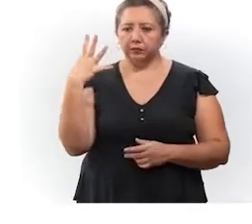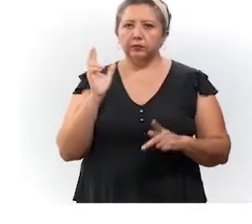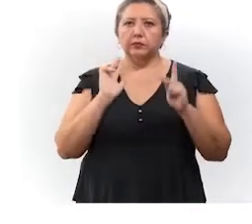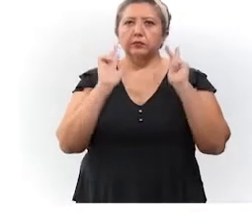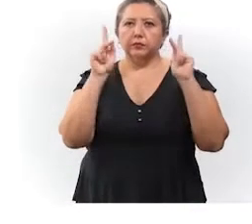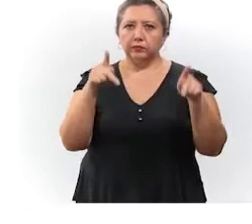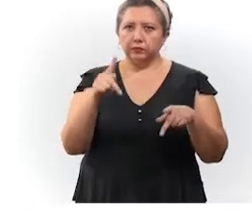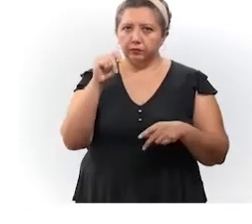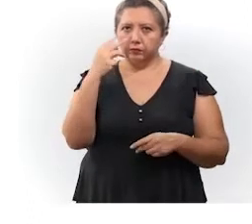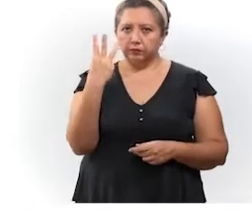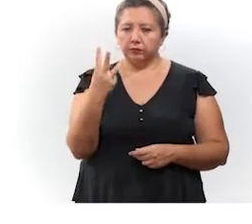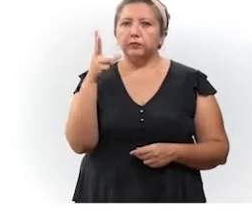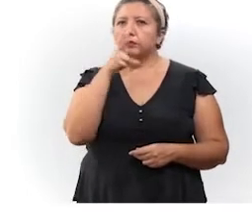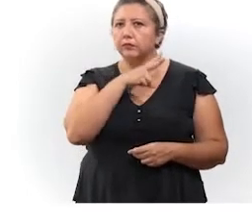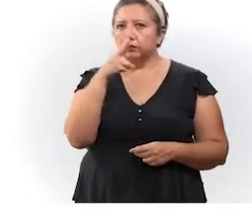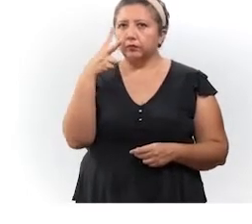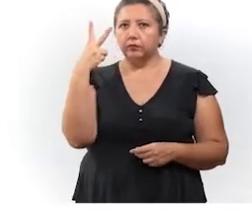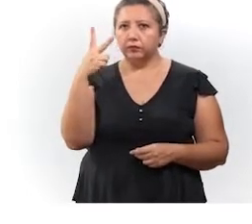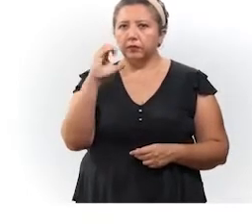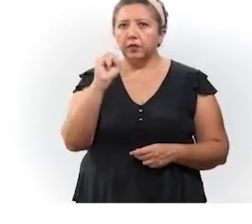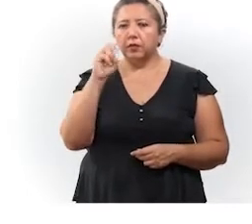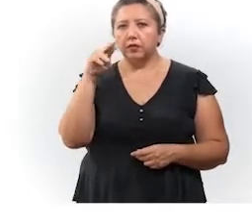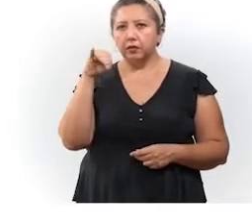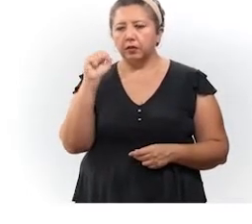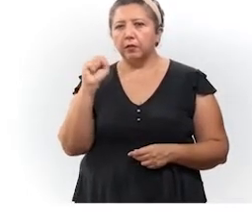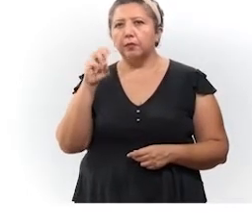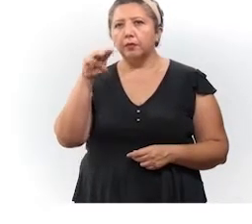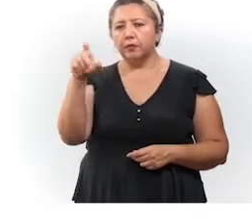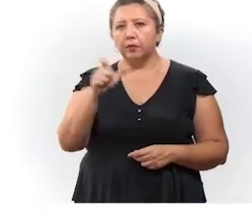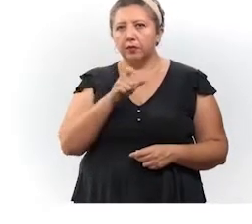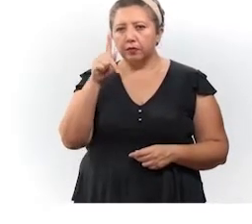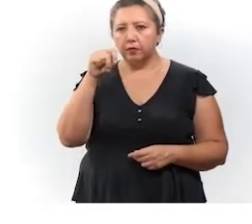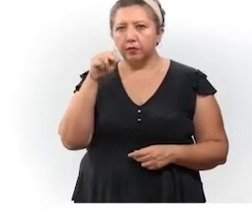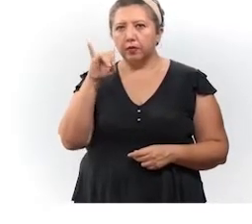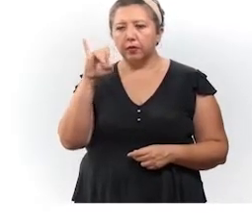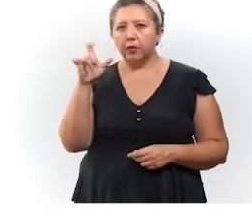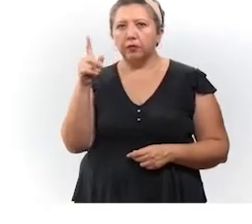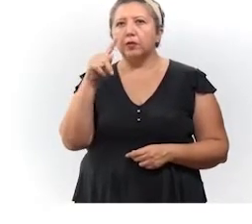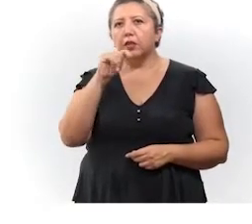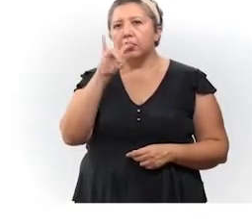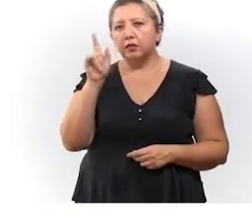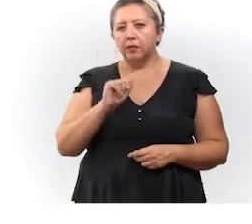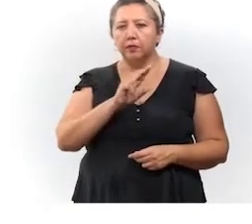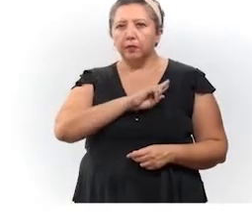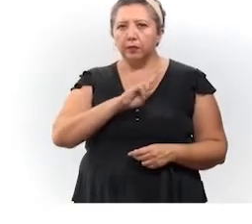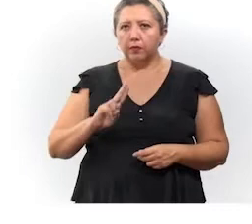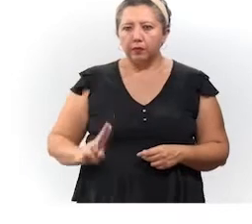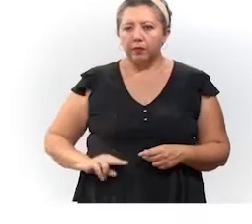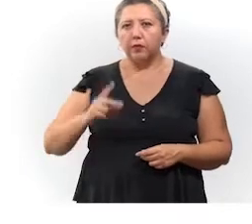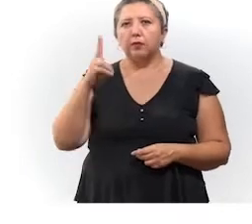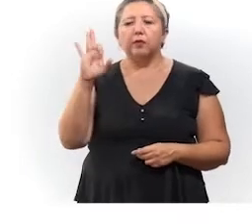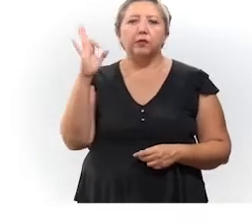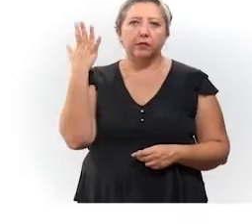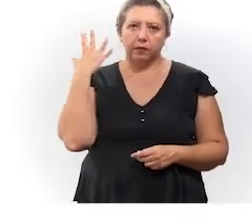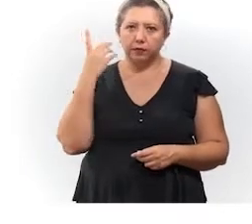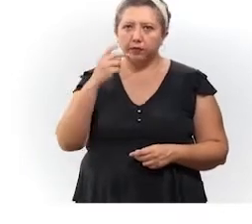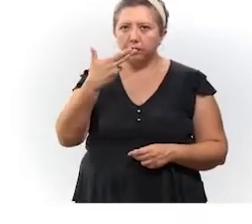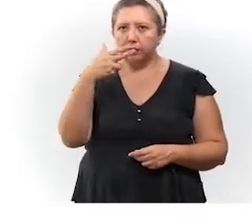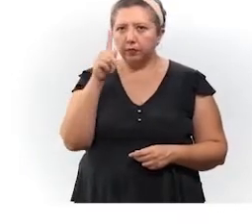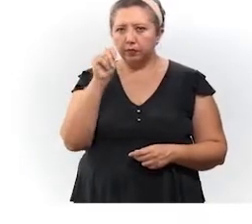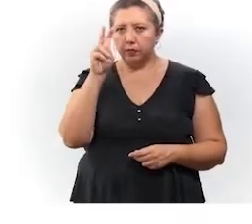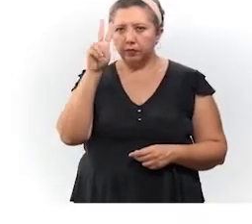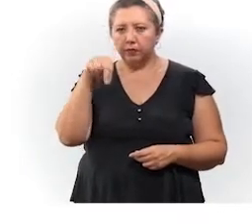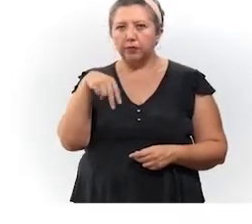en Progreso, 3 en Valladolid, 2 en Canzacap, Maxcanú, Ticul, Tizimín, Humán, 2 foráneos y 1 en